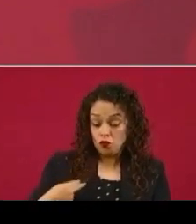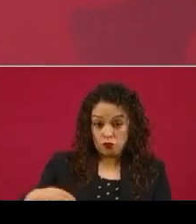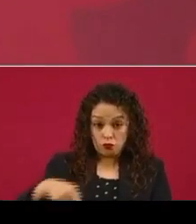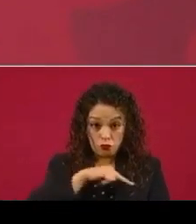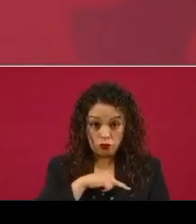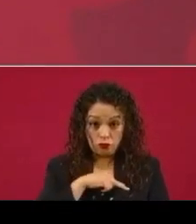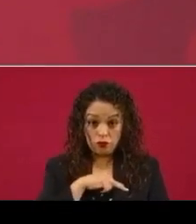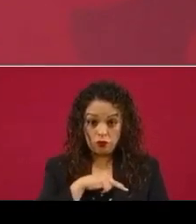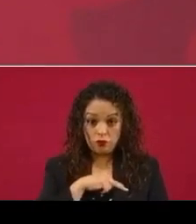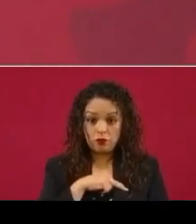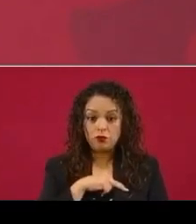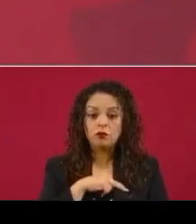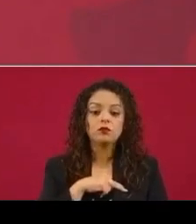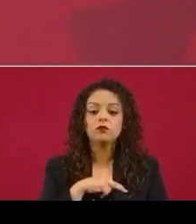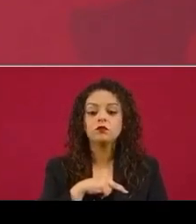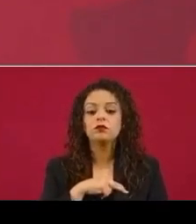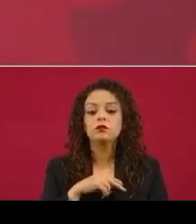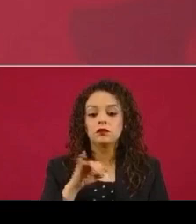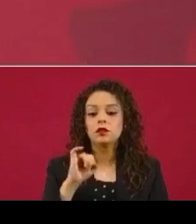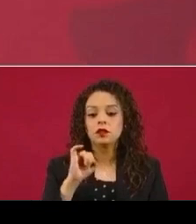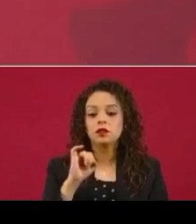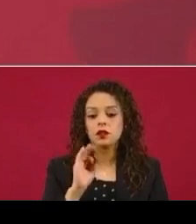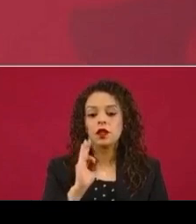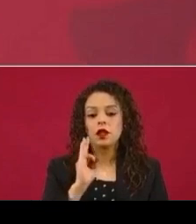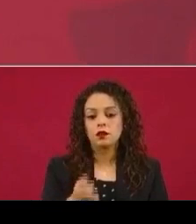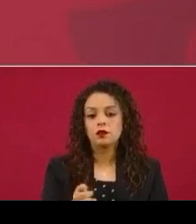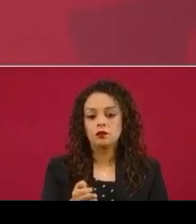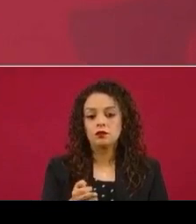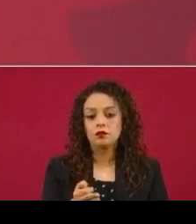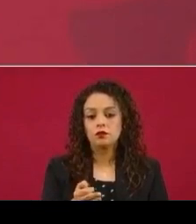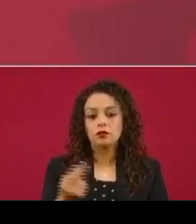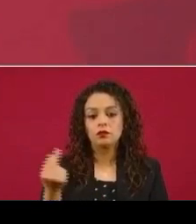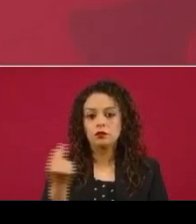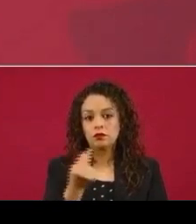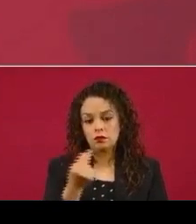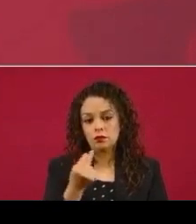aceptamos que se repare el daño. Gracias, presidente. Un tema que está